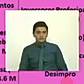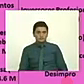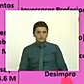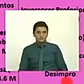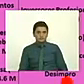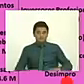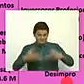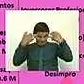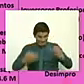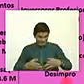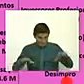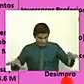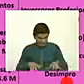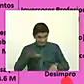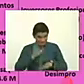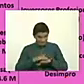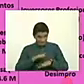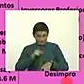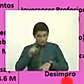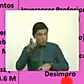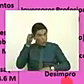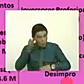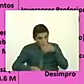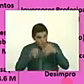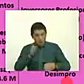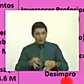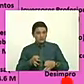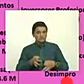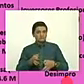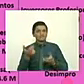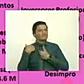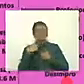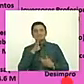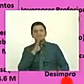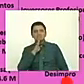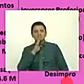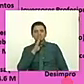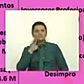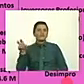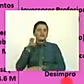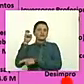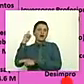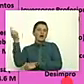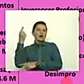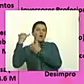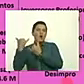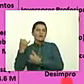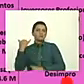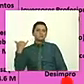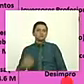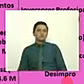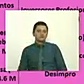actuante jurídico para proponer es el Fiscal General de la Nación actual.